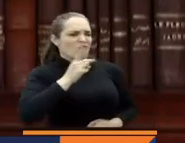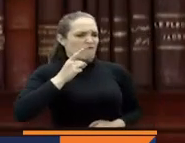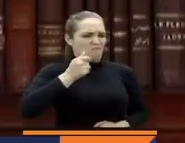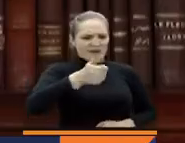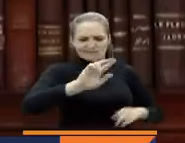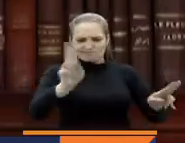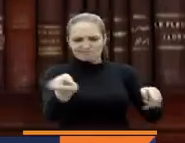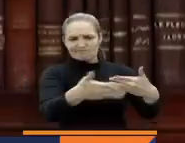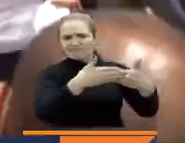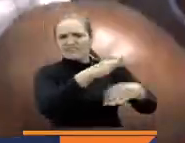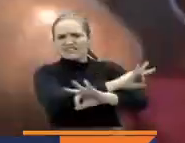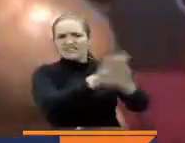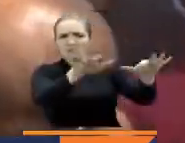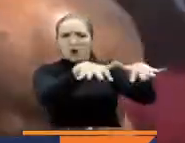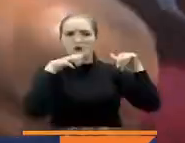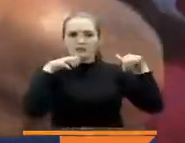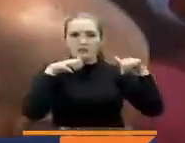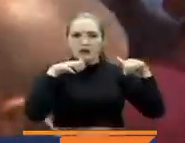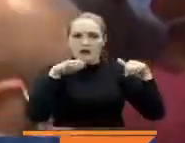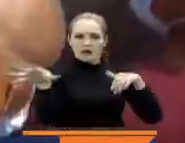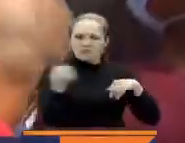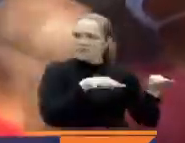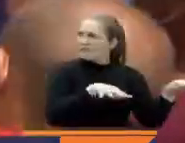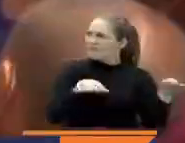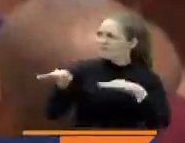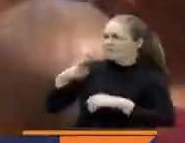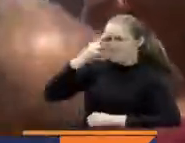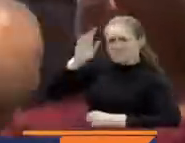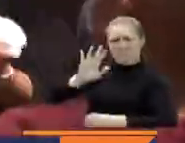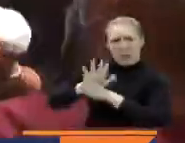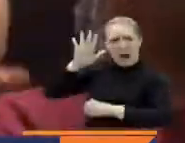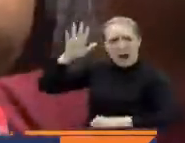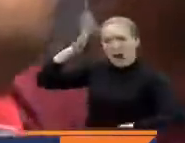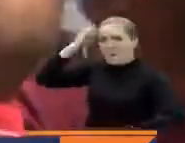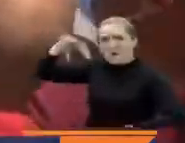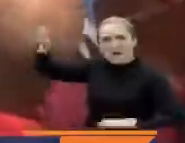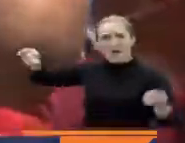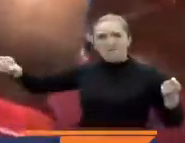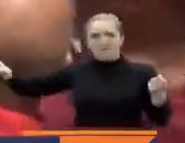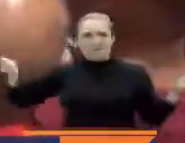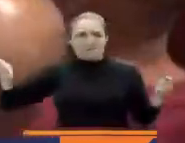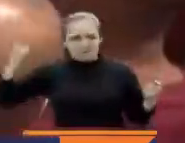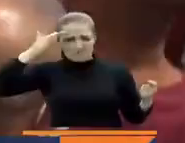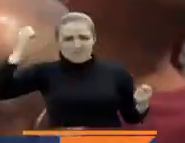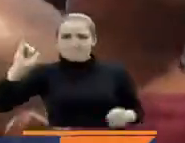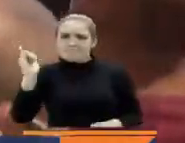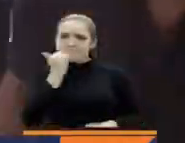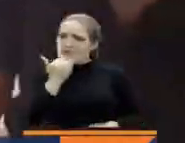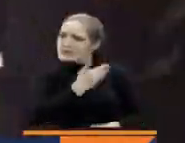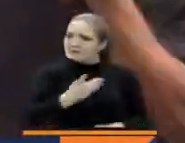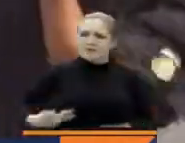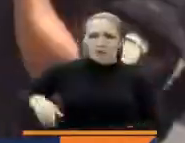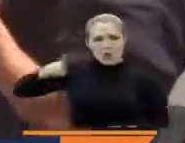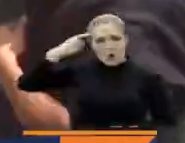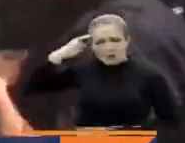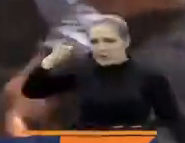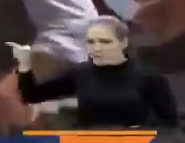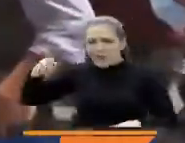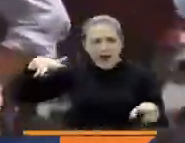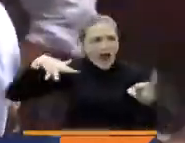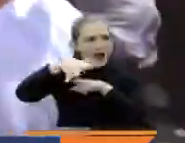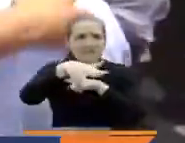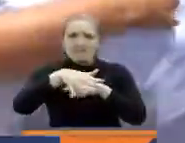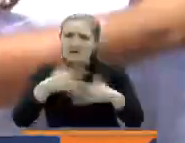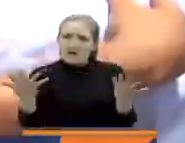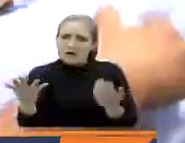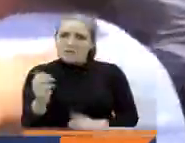de ciudadanos enojados salieran a las calles para protestar por esas luchas de poder y por la gestión por parte del gobierno de la crisis económica y